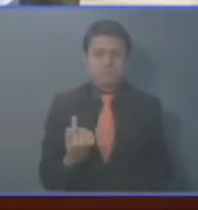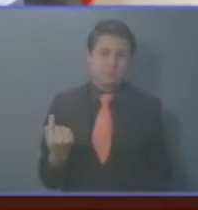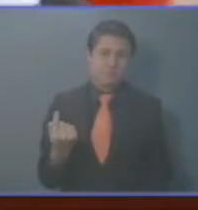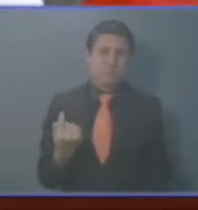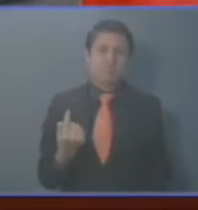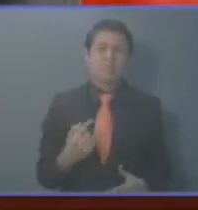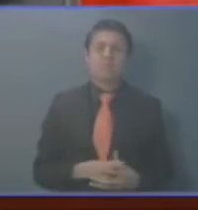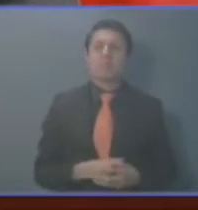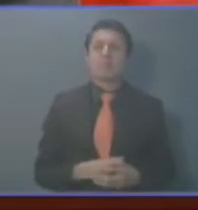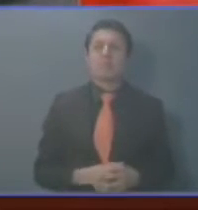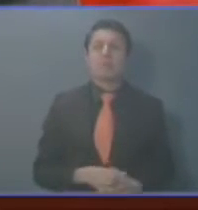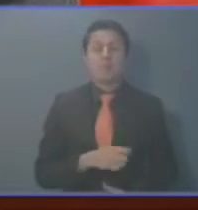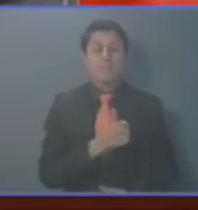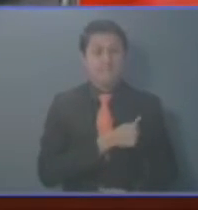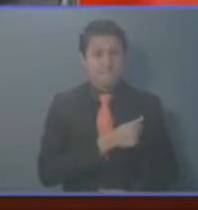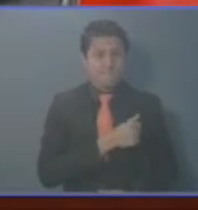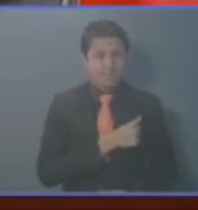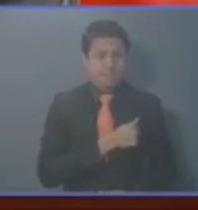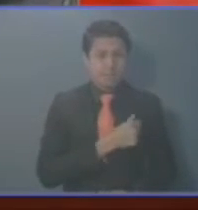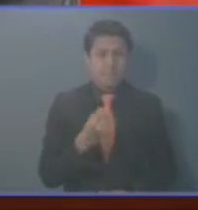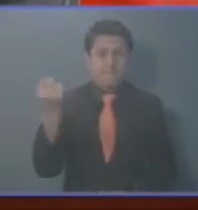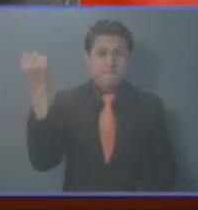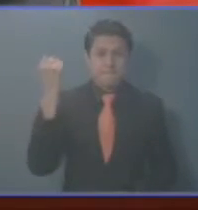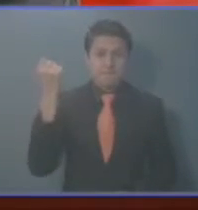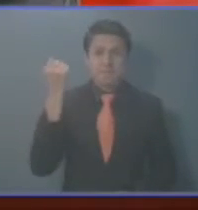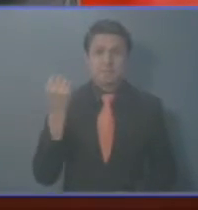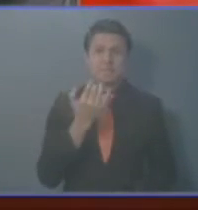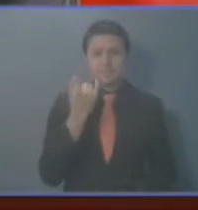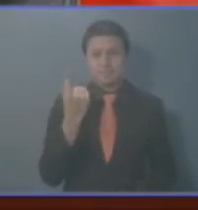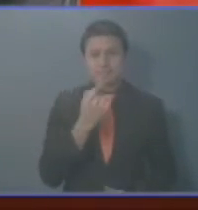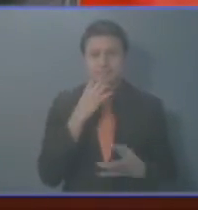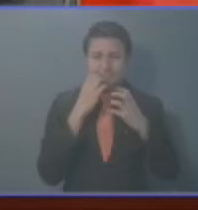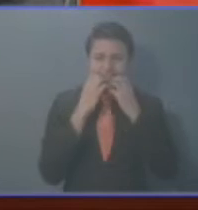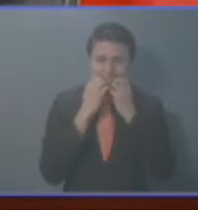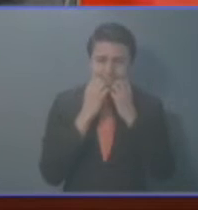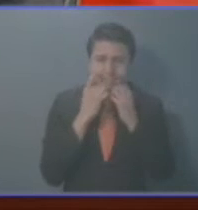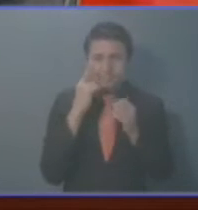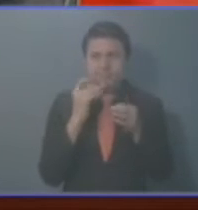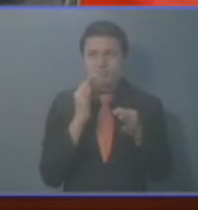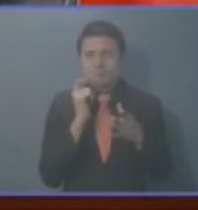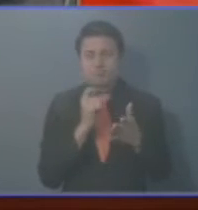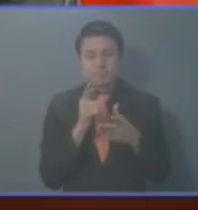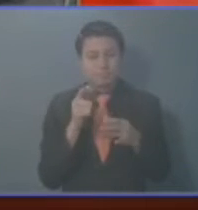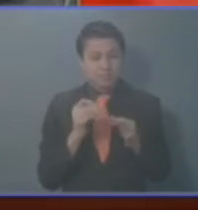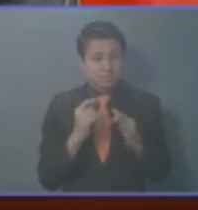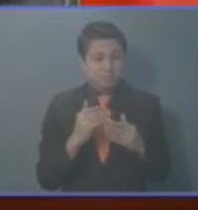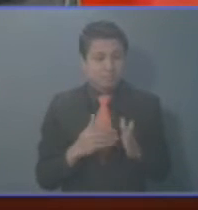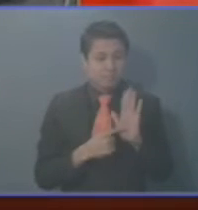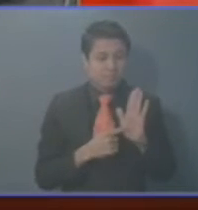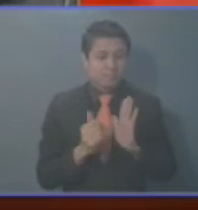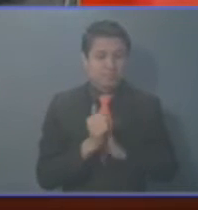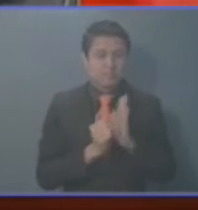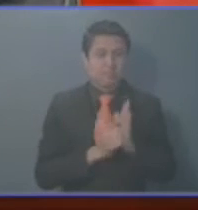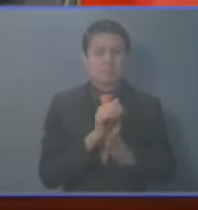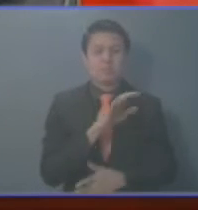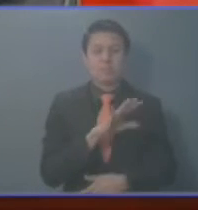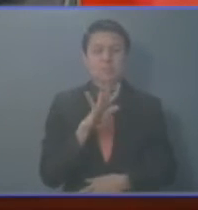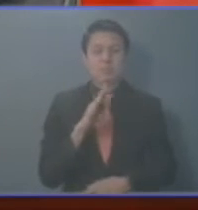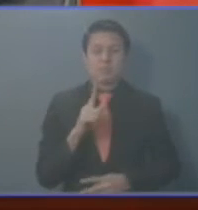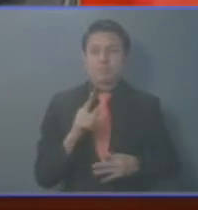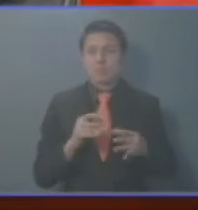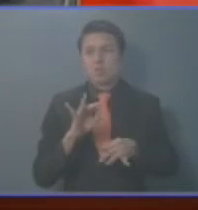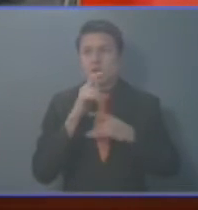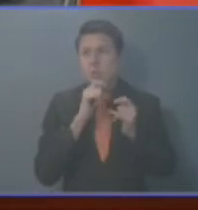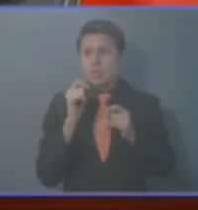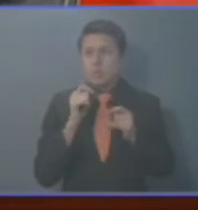en consecuencia es obligación primordial del Estado su conservación, fomento y difusión. Asimismo, el artículo 54 de la citada Carta